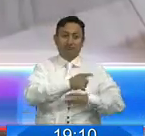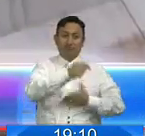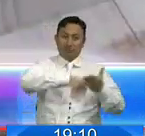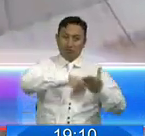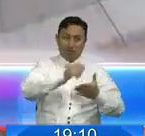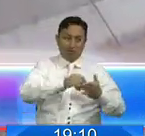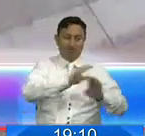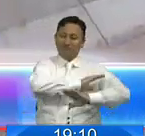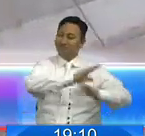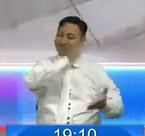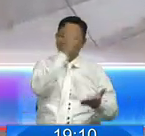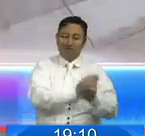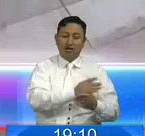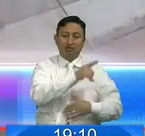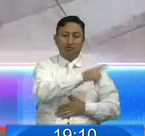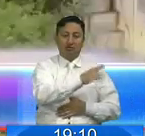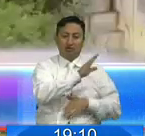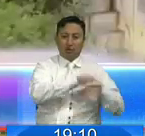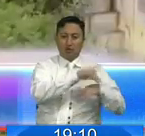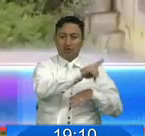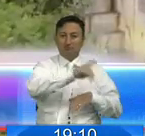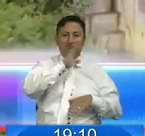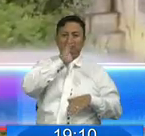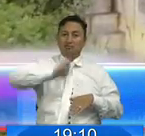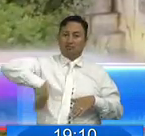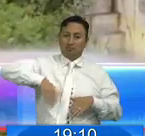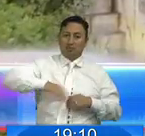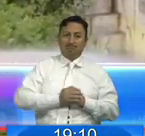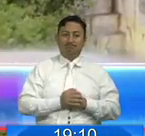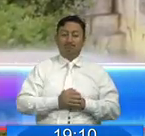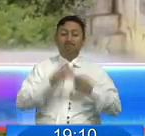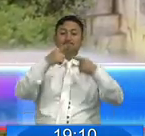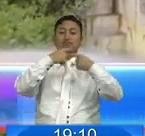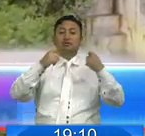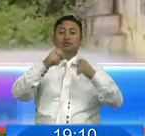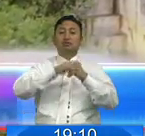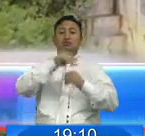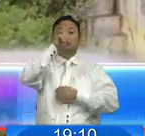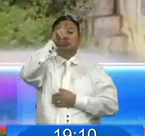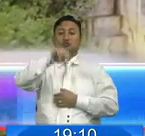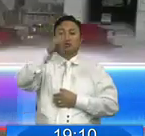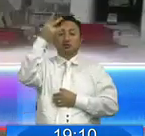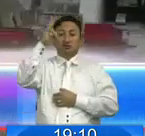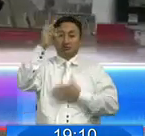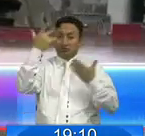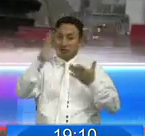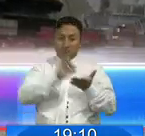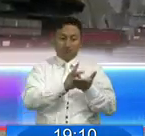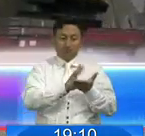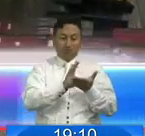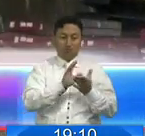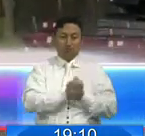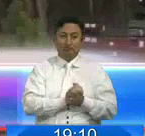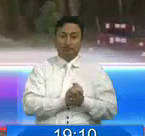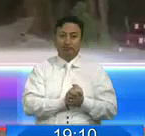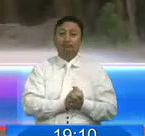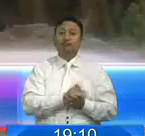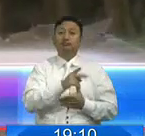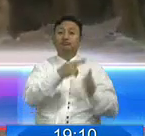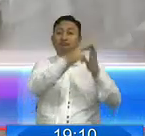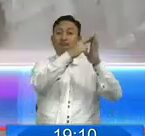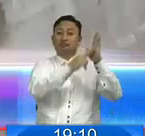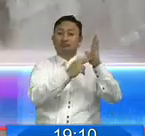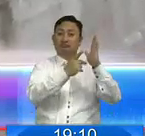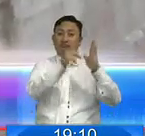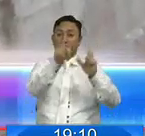del contrato por incumplimiento, y fue en marzo del 2017 que su salida del proyecto se concretó, constando además en el registro